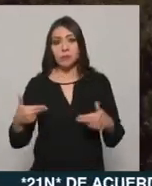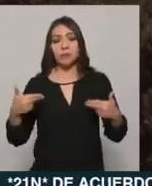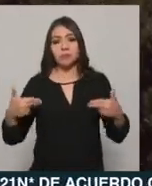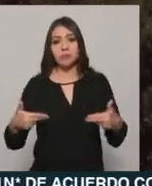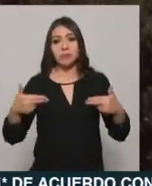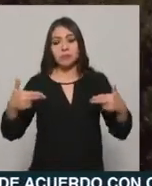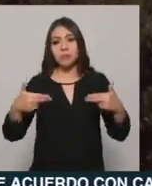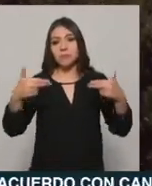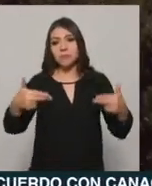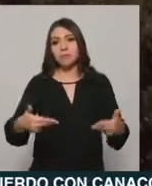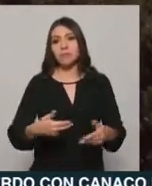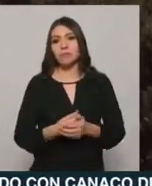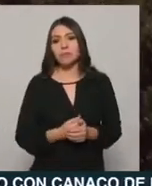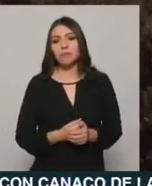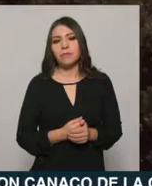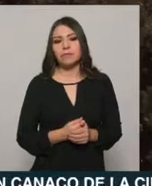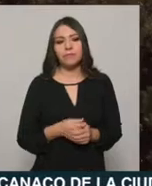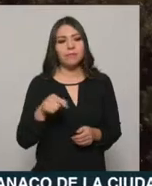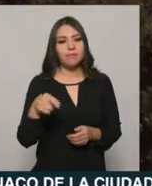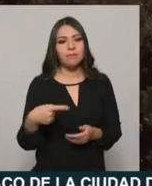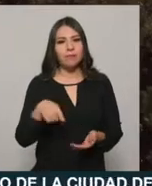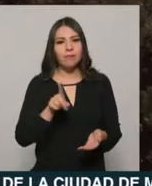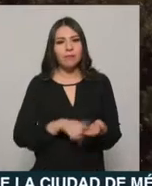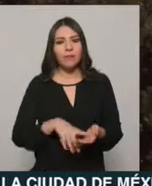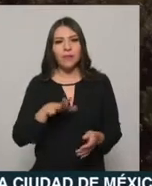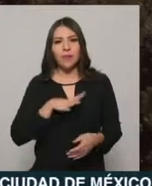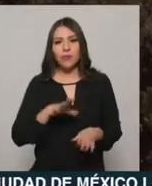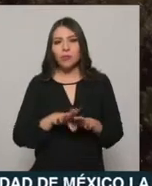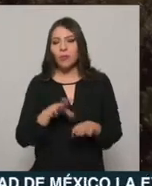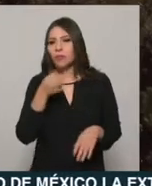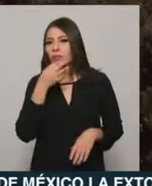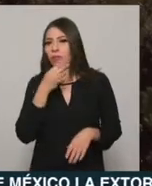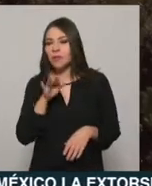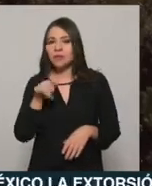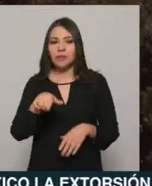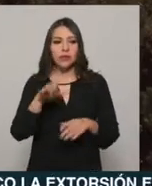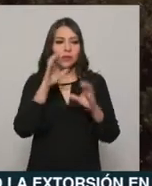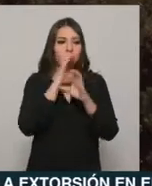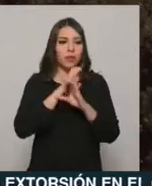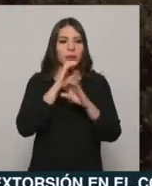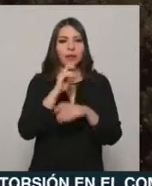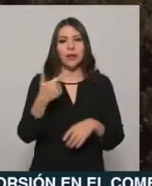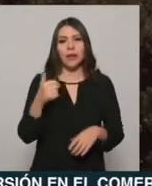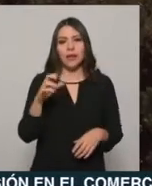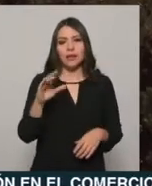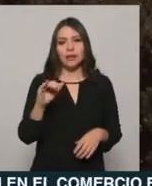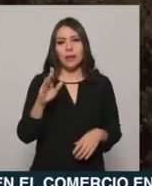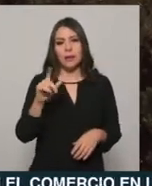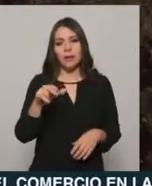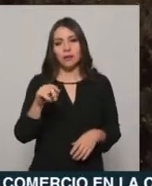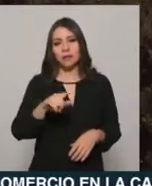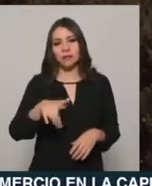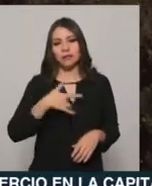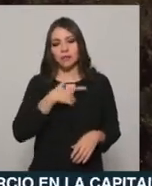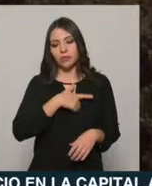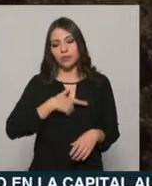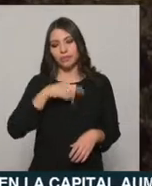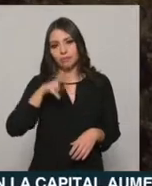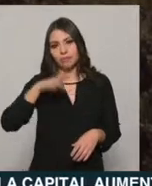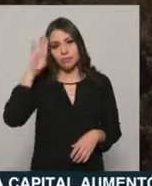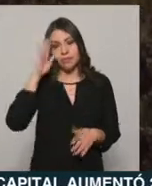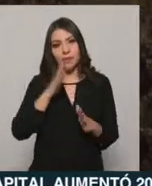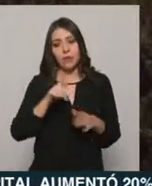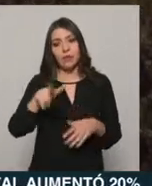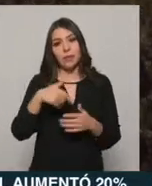de manera que hay un ambiente festivo en este tipo de conciertos de la Orquesta García Blanco que la verdad es un placer enorme y los